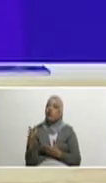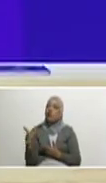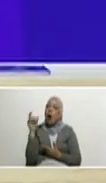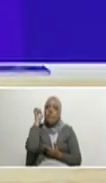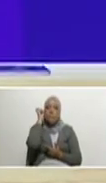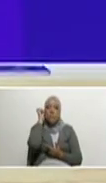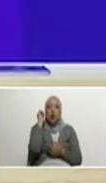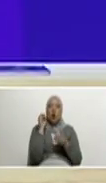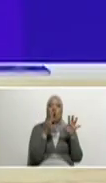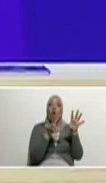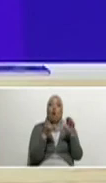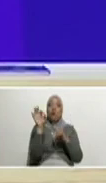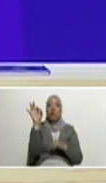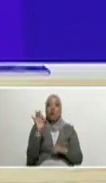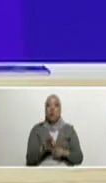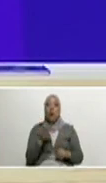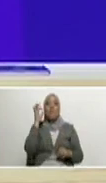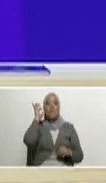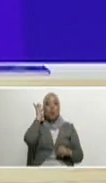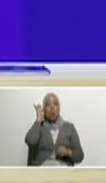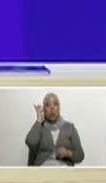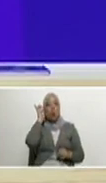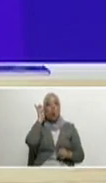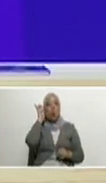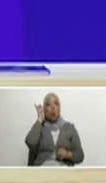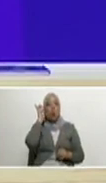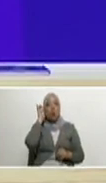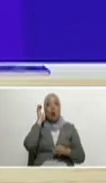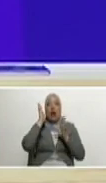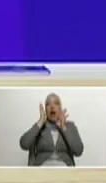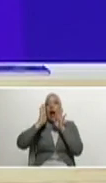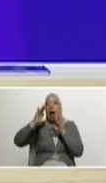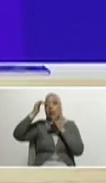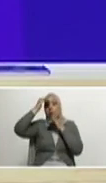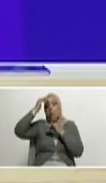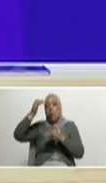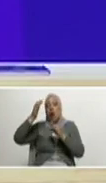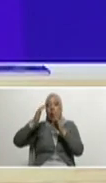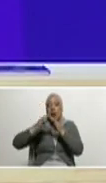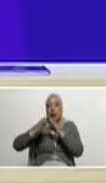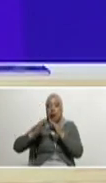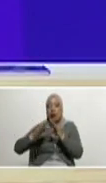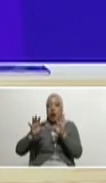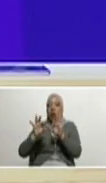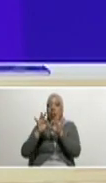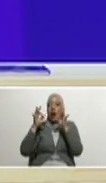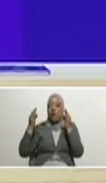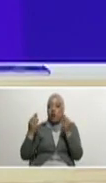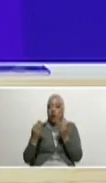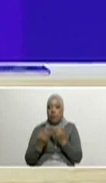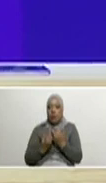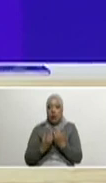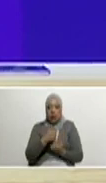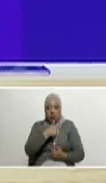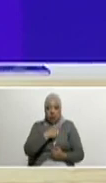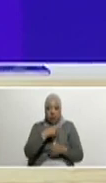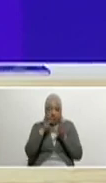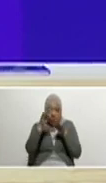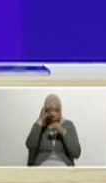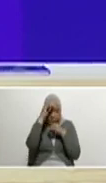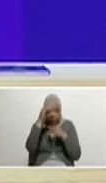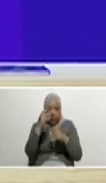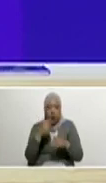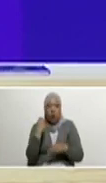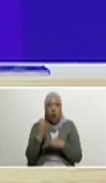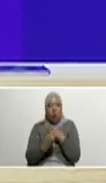El 80% de las mujeres nos dicen a la atención del hogar y la familia. Entonces tenemos